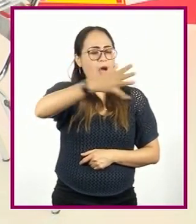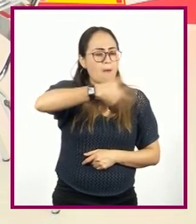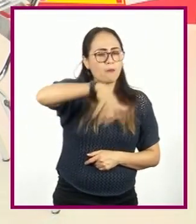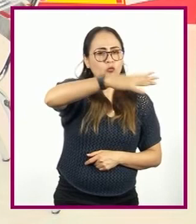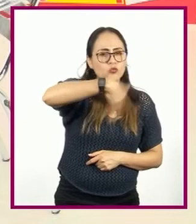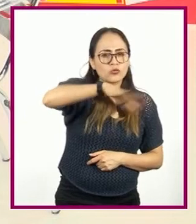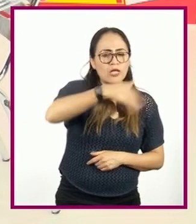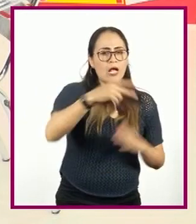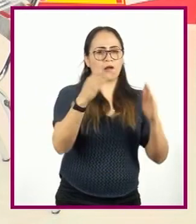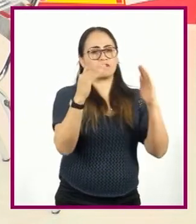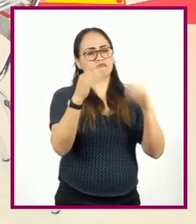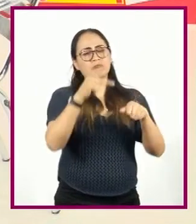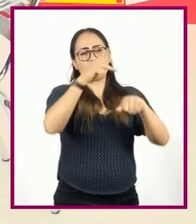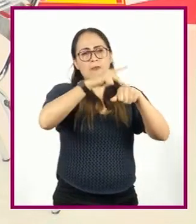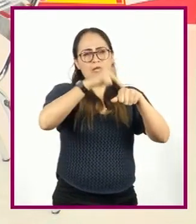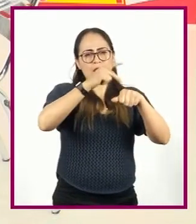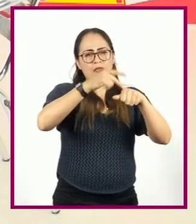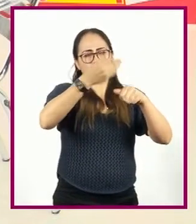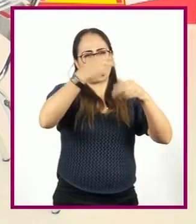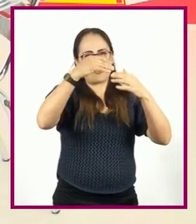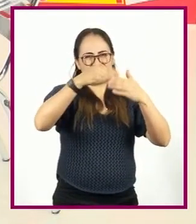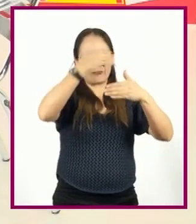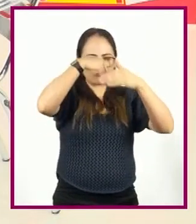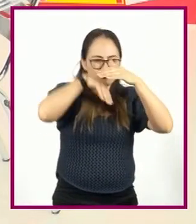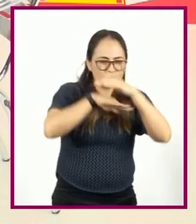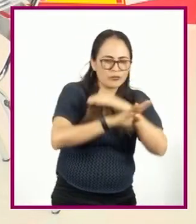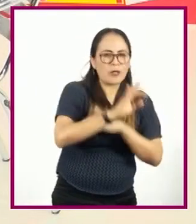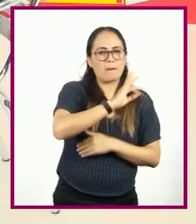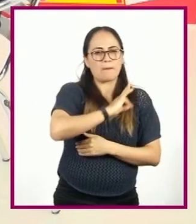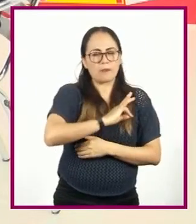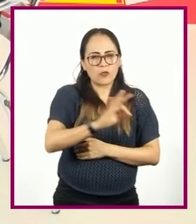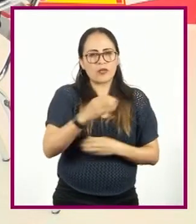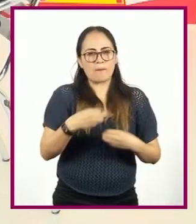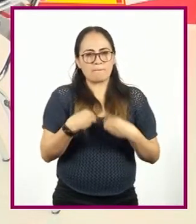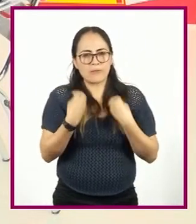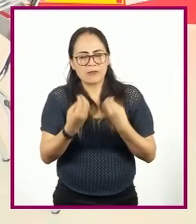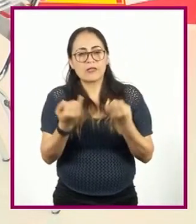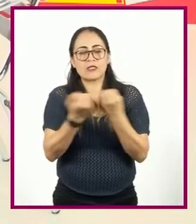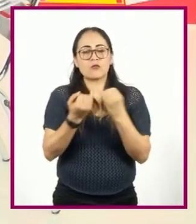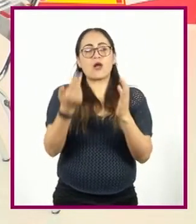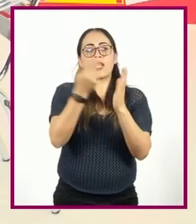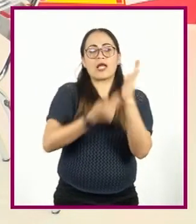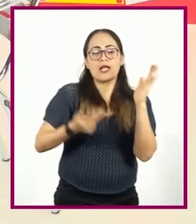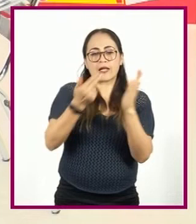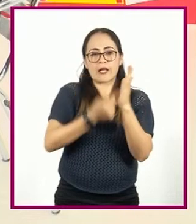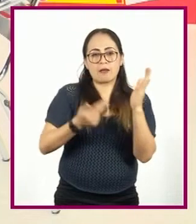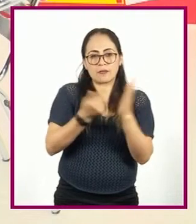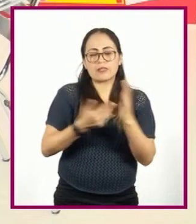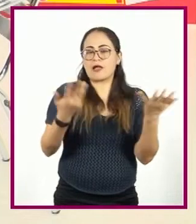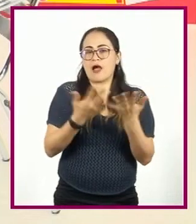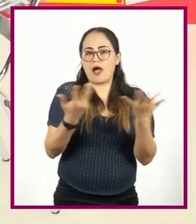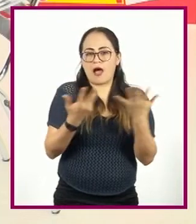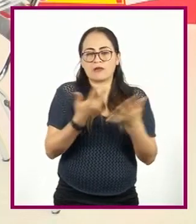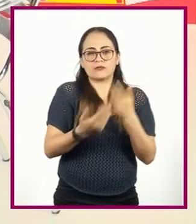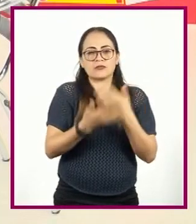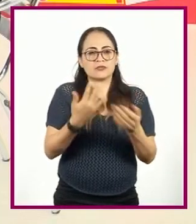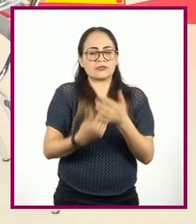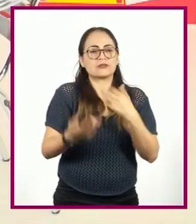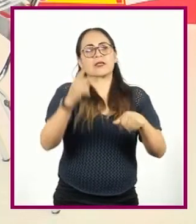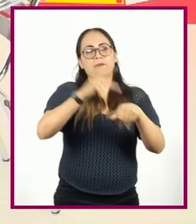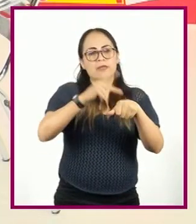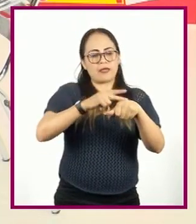Habitaban en cuevas, se dedicaban principalmente a la caza y utilizaban herramientas hechas de piedras y